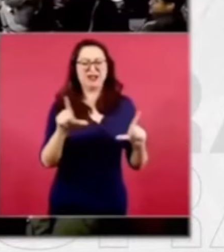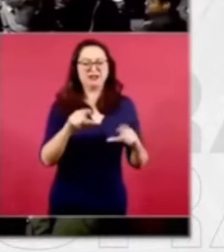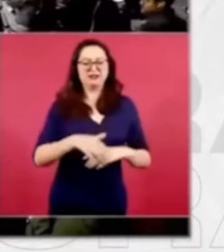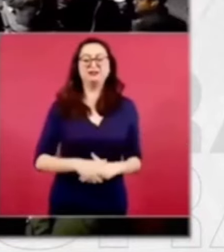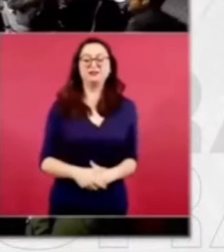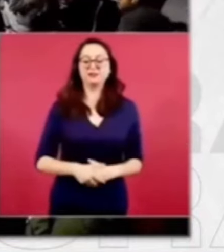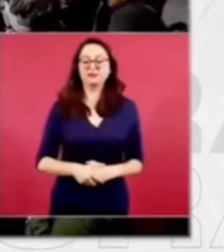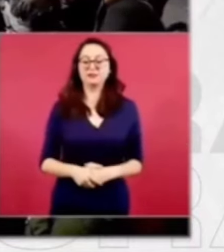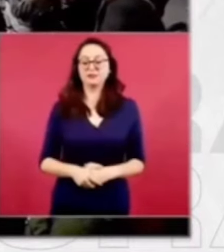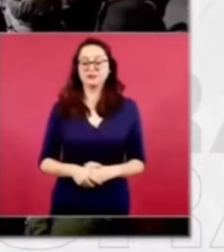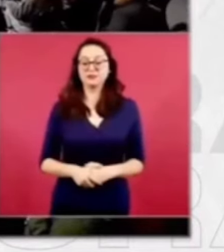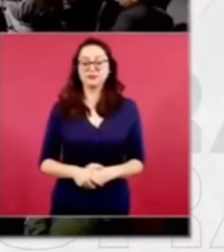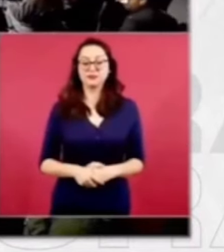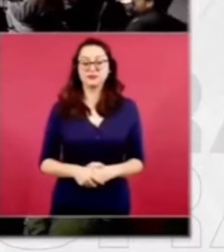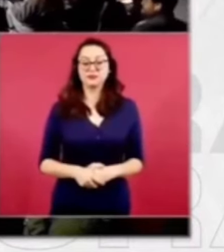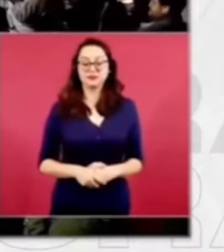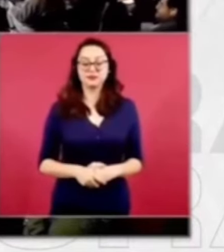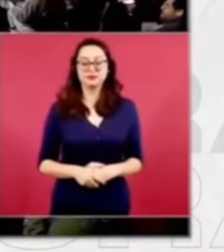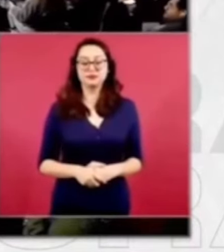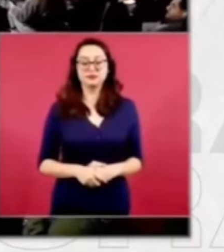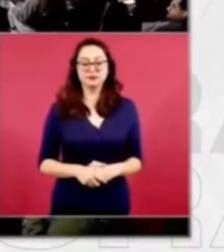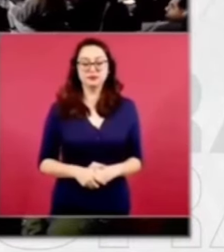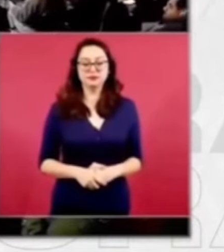este, pon el financiero,